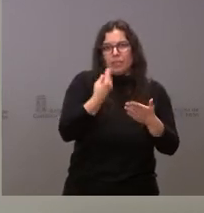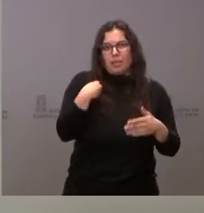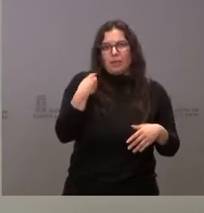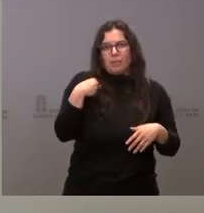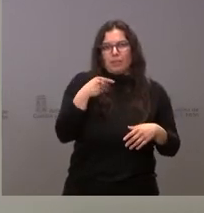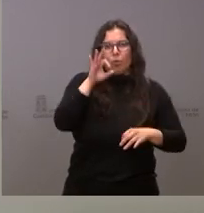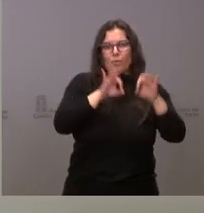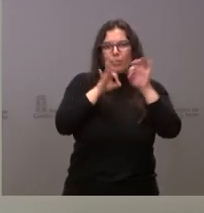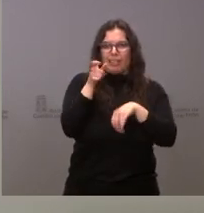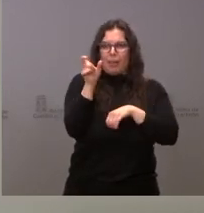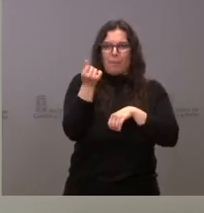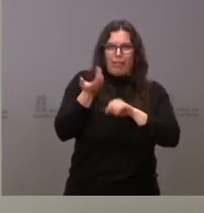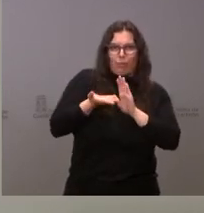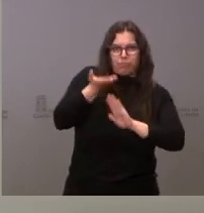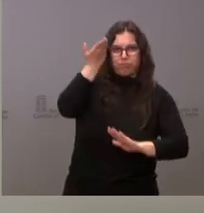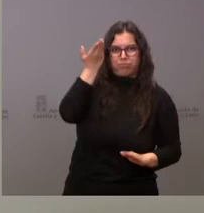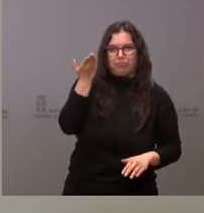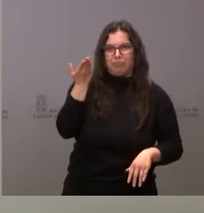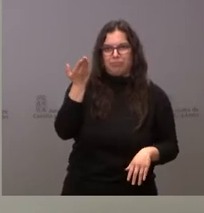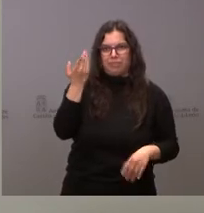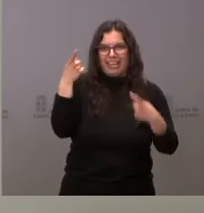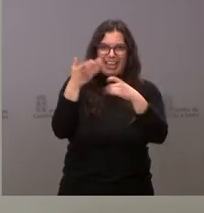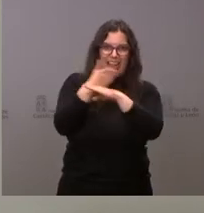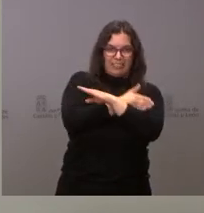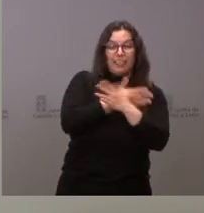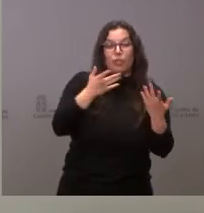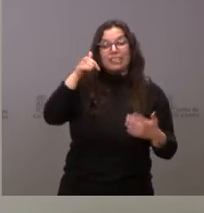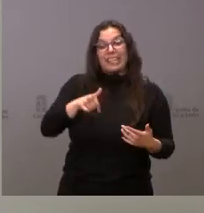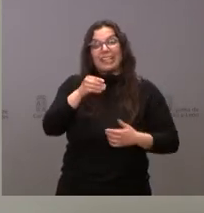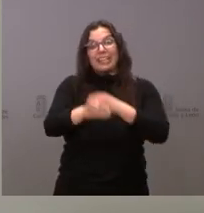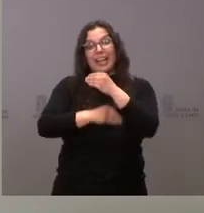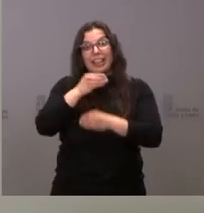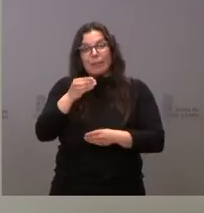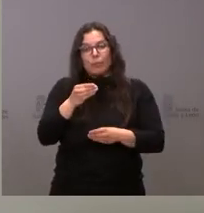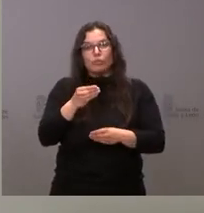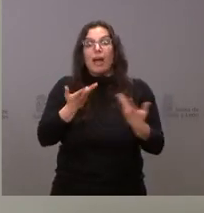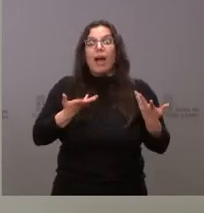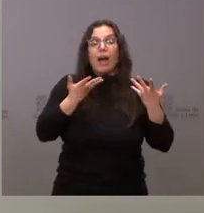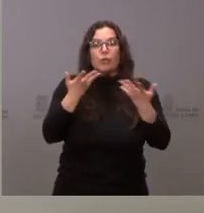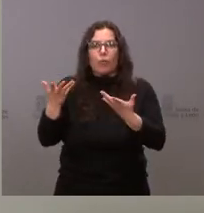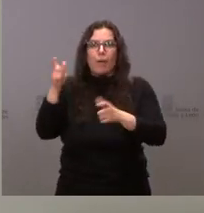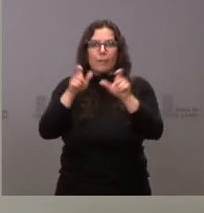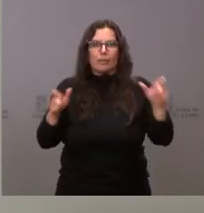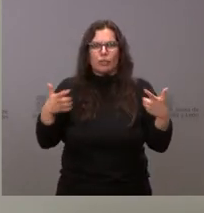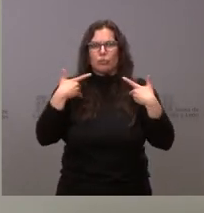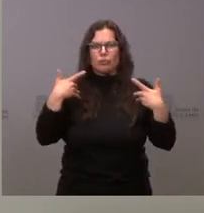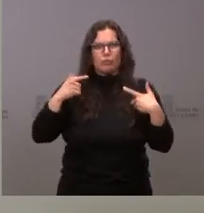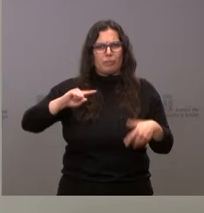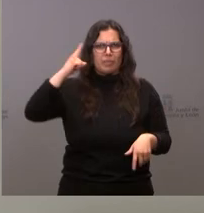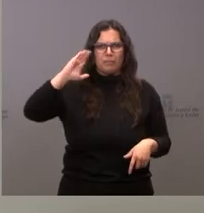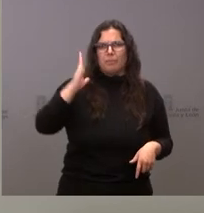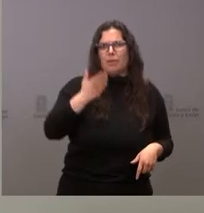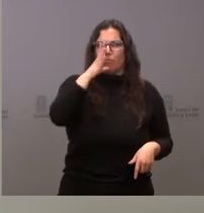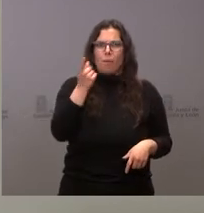alta tasa de inflación que teníamos incluso antes que hicimos en castilla y león' ayudar a las personas que más estaban sufriendo como consecuencia de